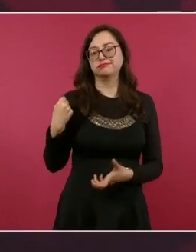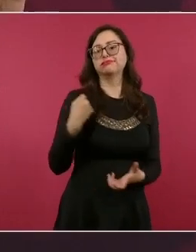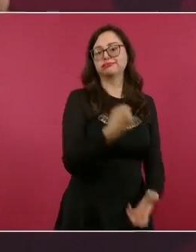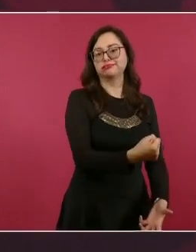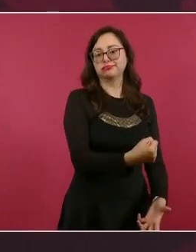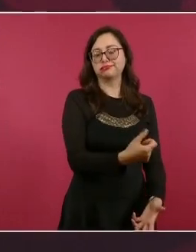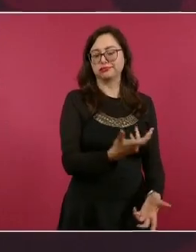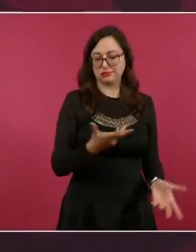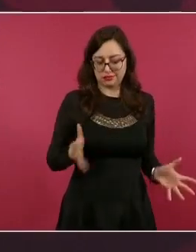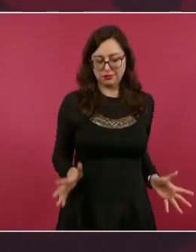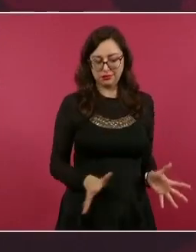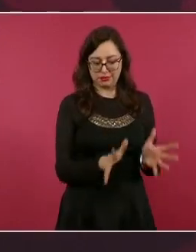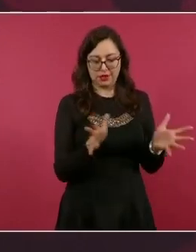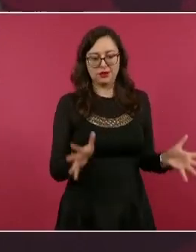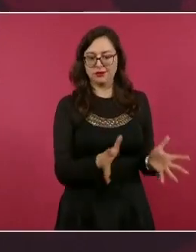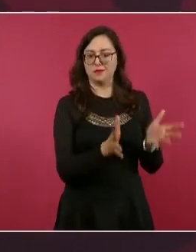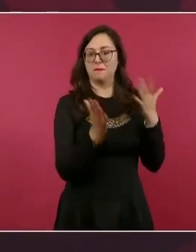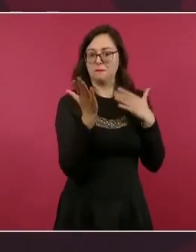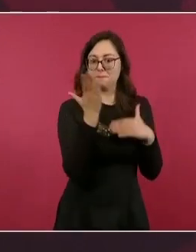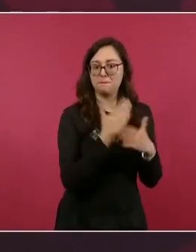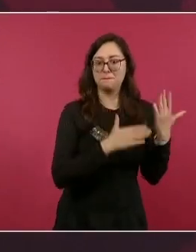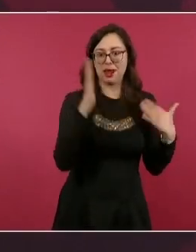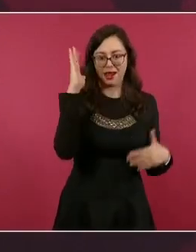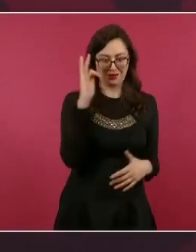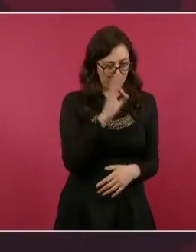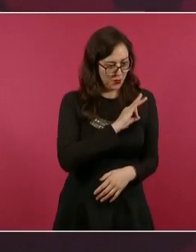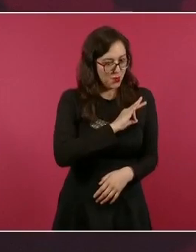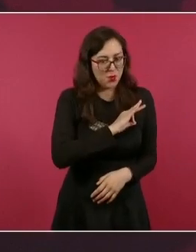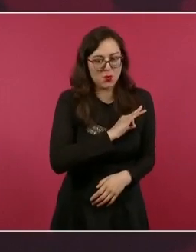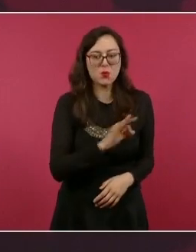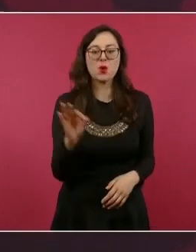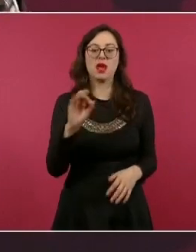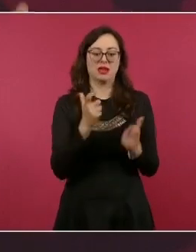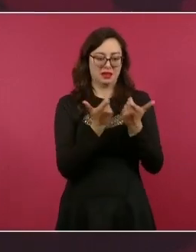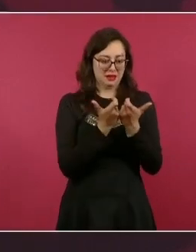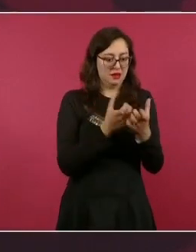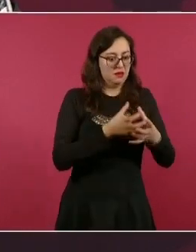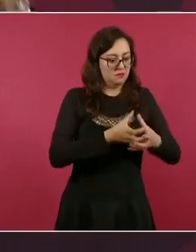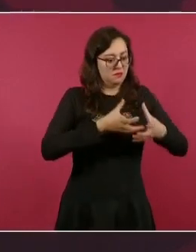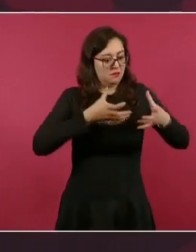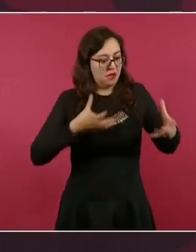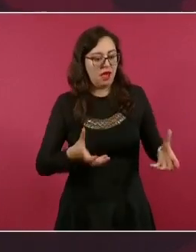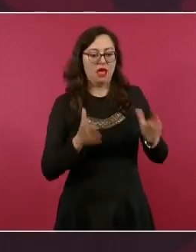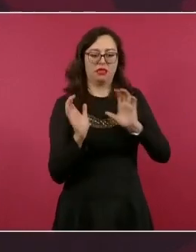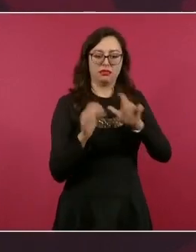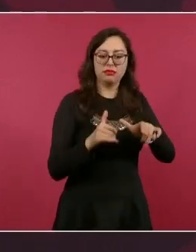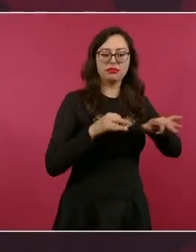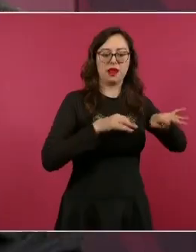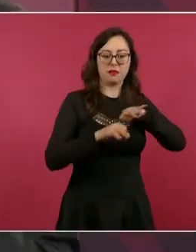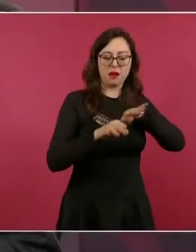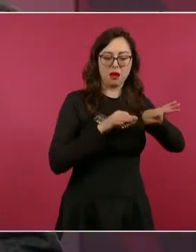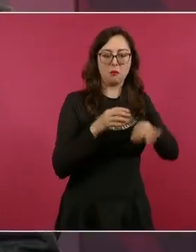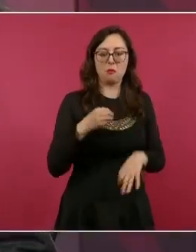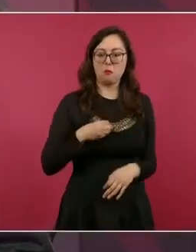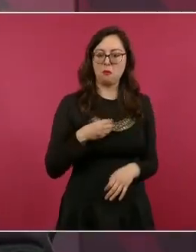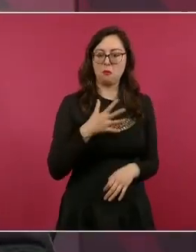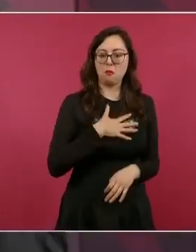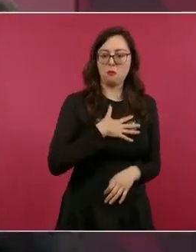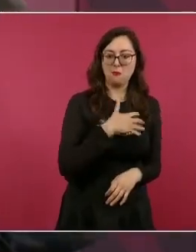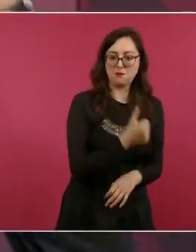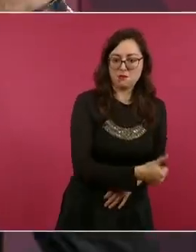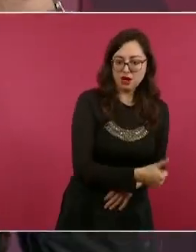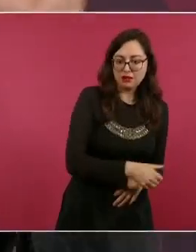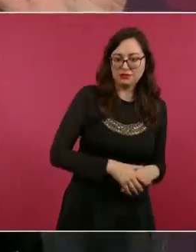como es el caso del sureste, y ahí están los resultados: crecimiento económico, empleo, bienestar. Entonces,